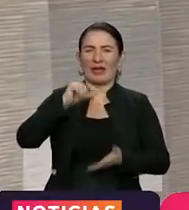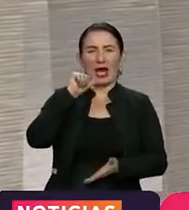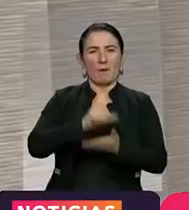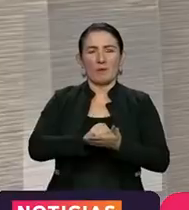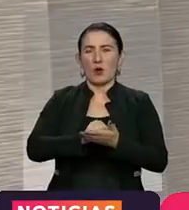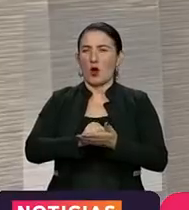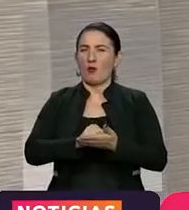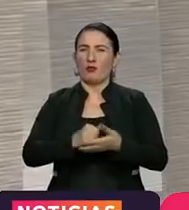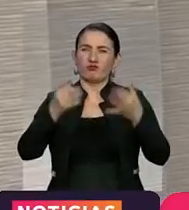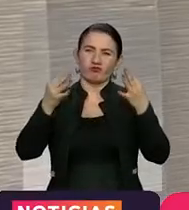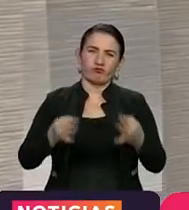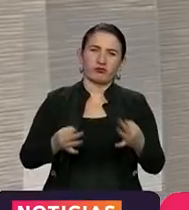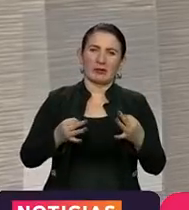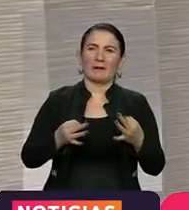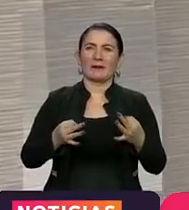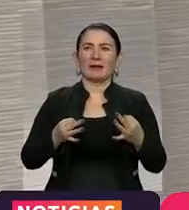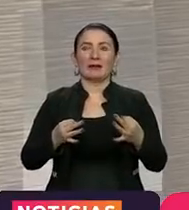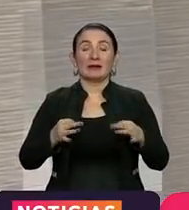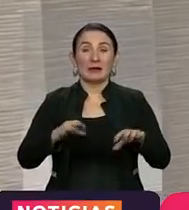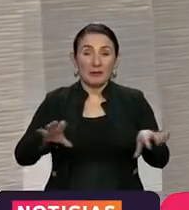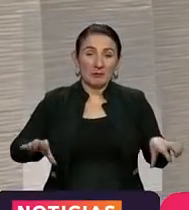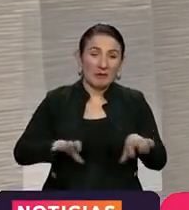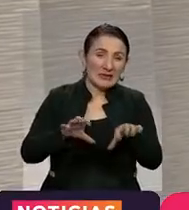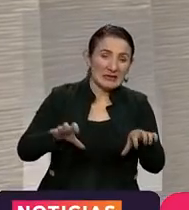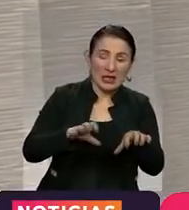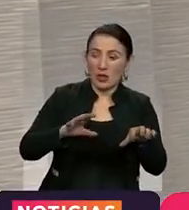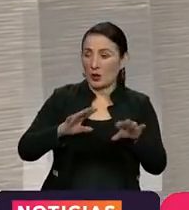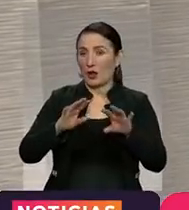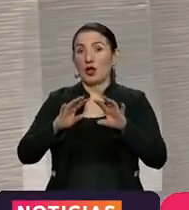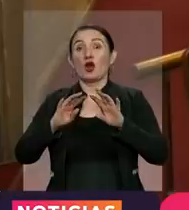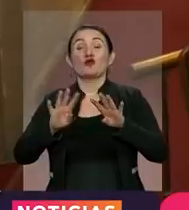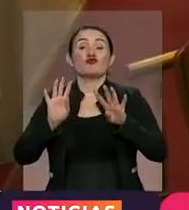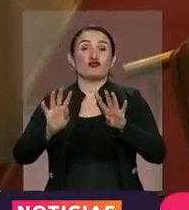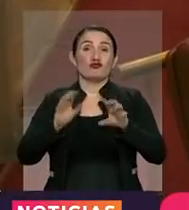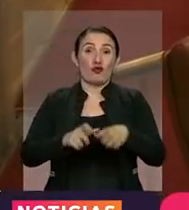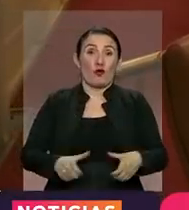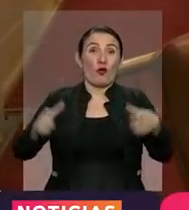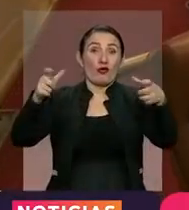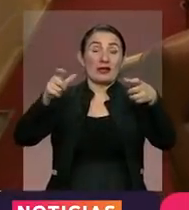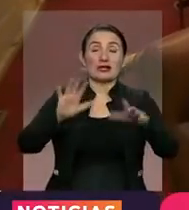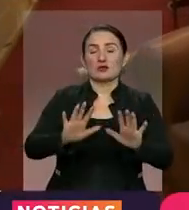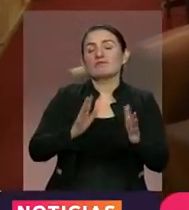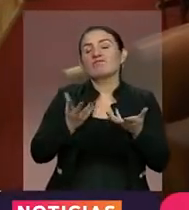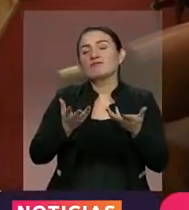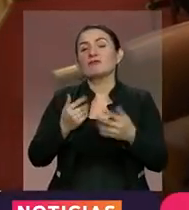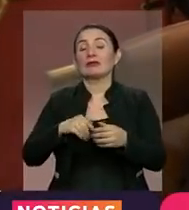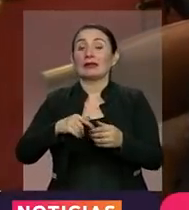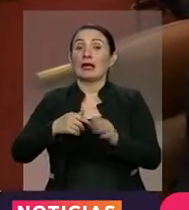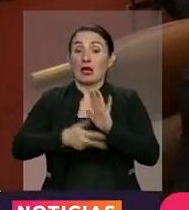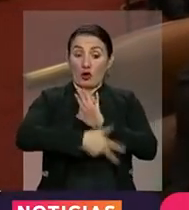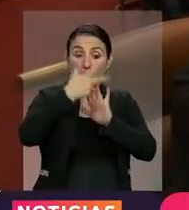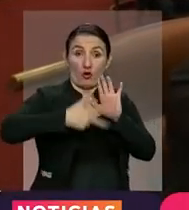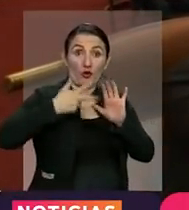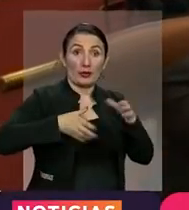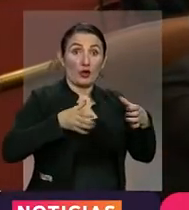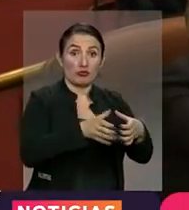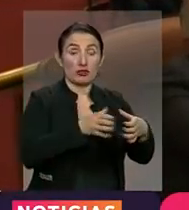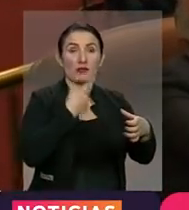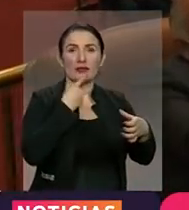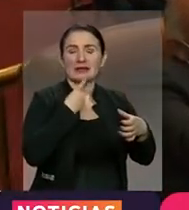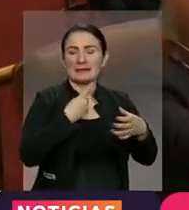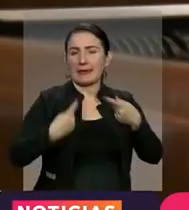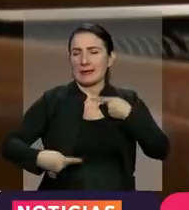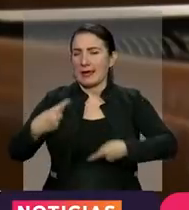manera express con la aplanadora del Congreso de la República. Según la Corte, la aprobación de la ley tampoco tuvo un